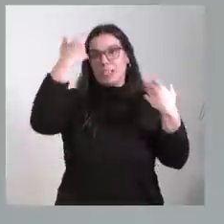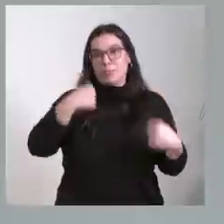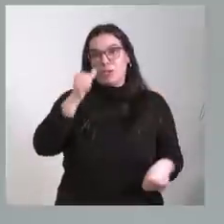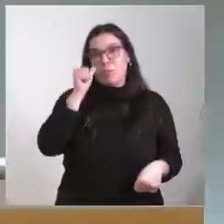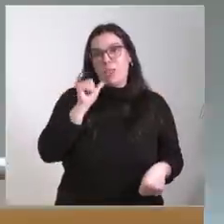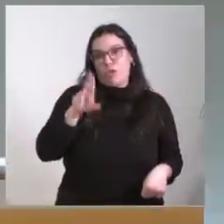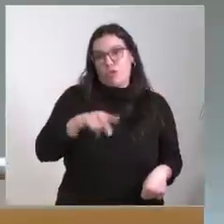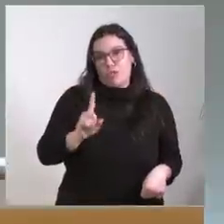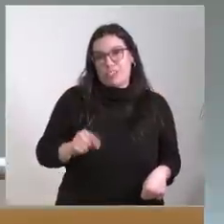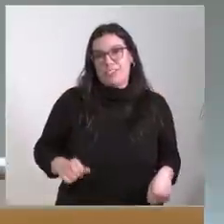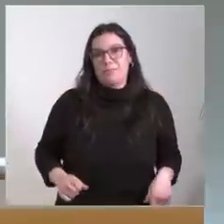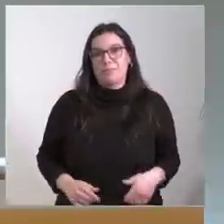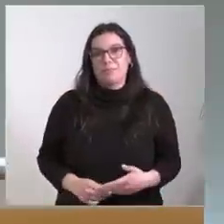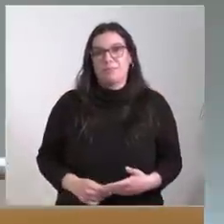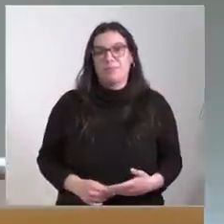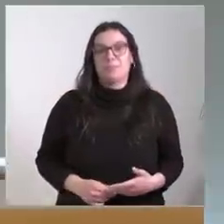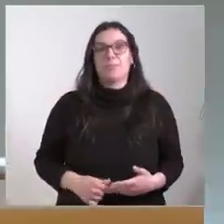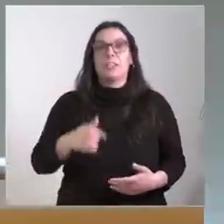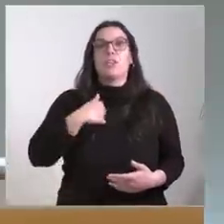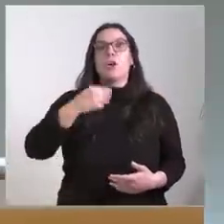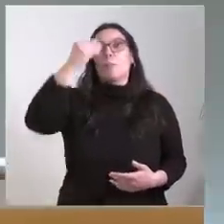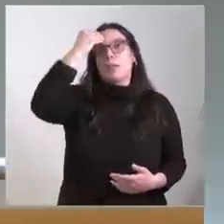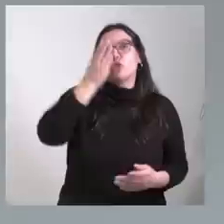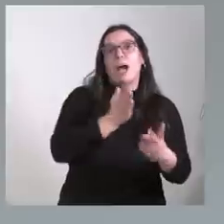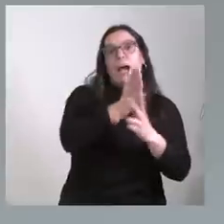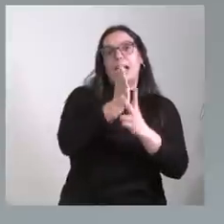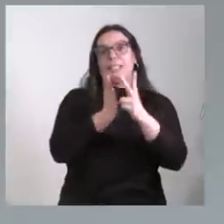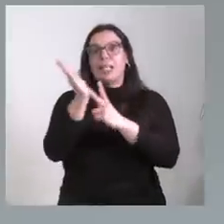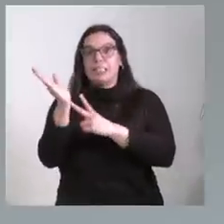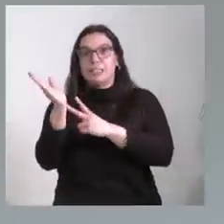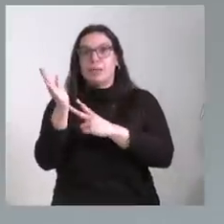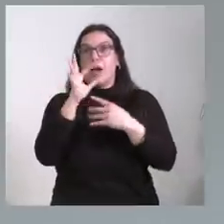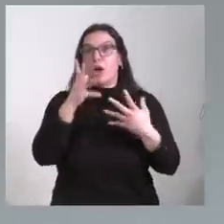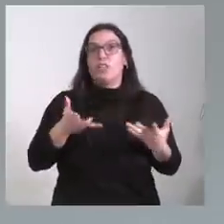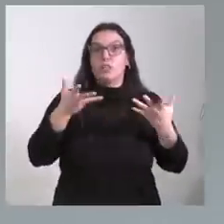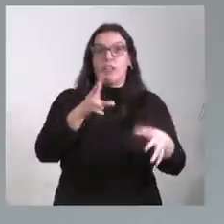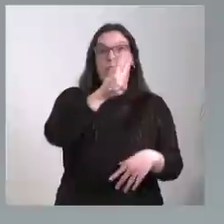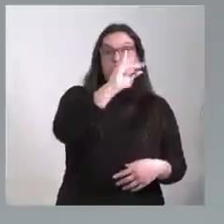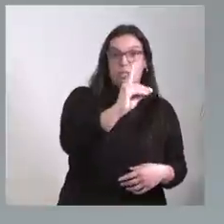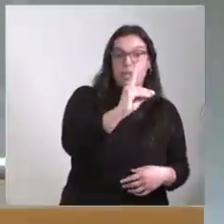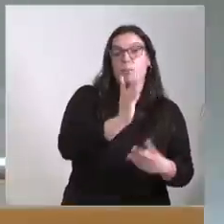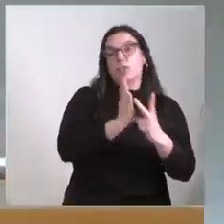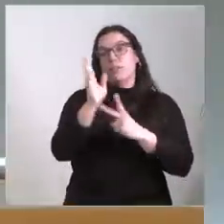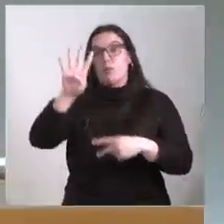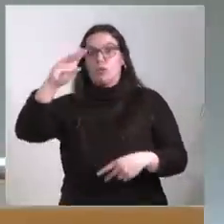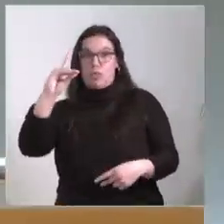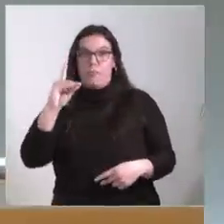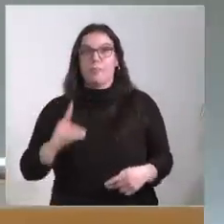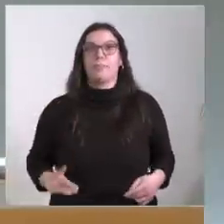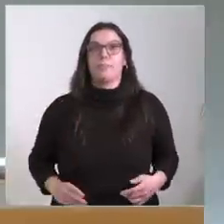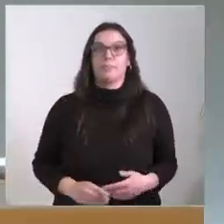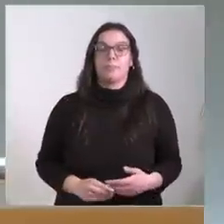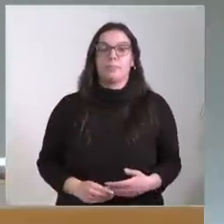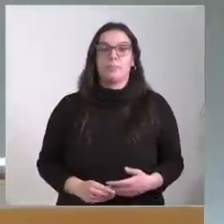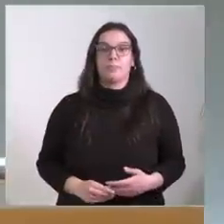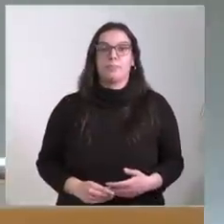Yo entiendo que sería alternativa a la 2D que es la que se ofrece actualmente aquí lo que tenemos alta presa